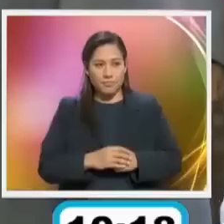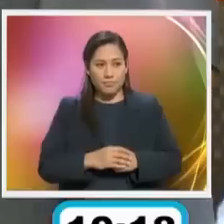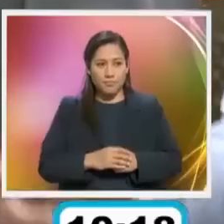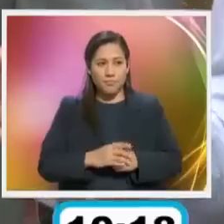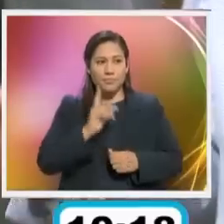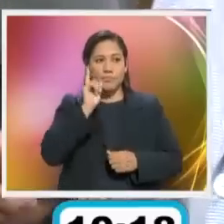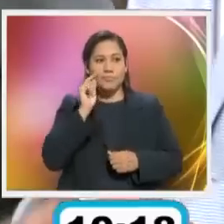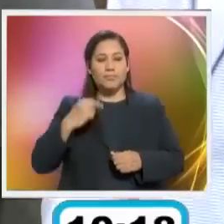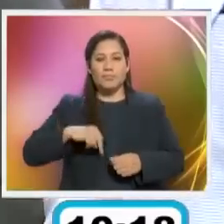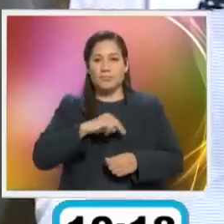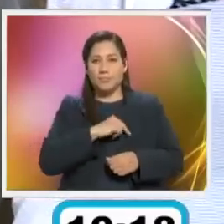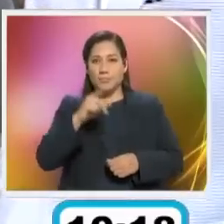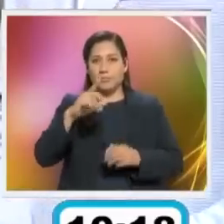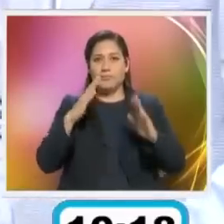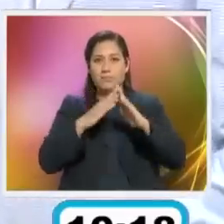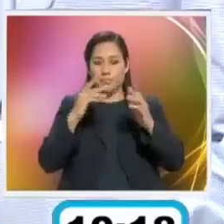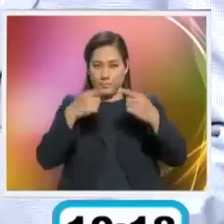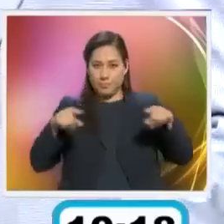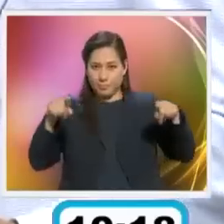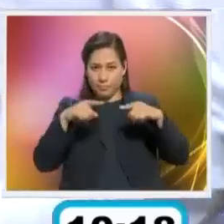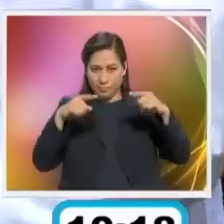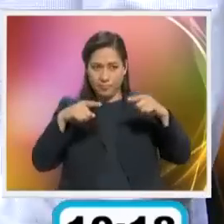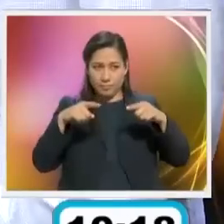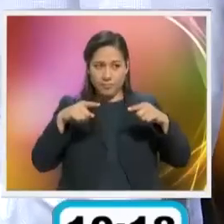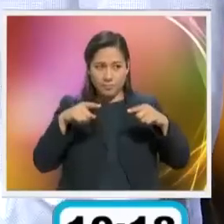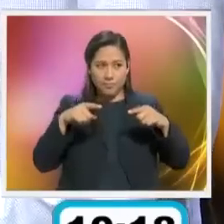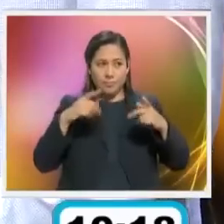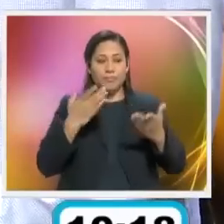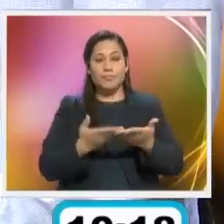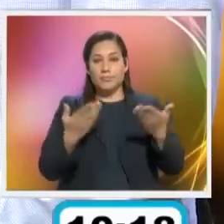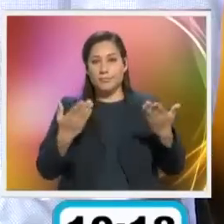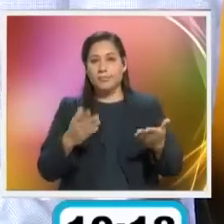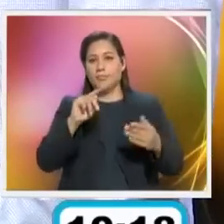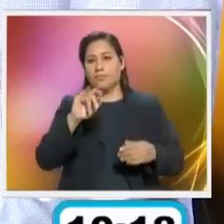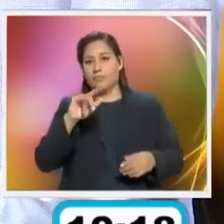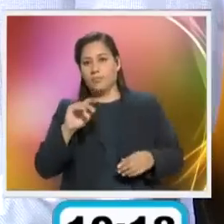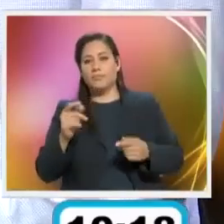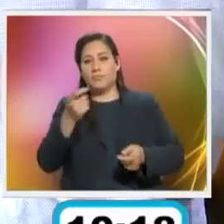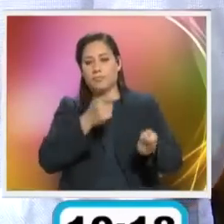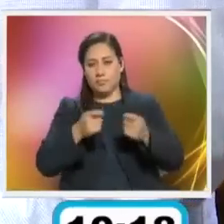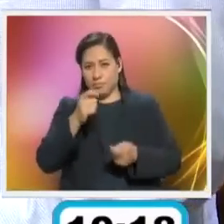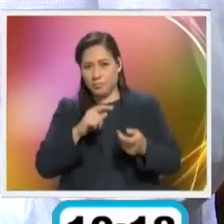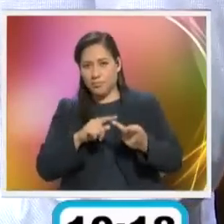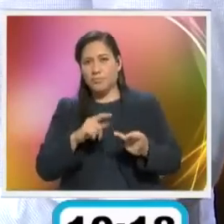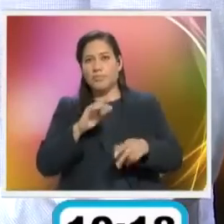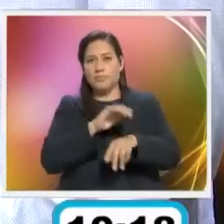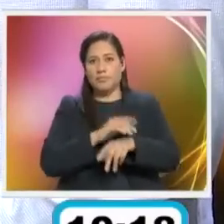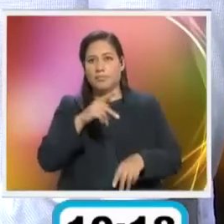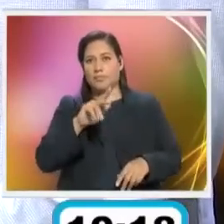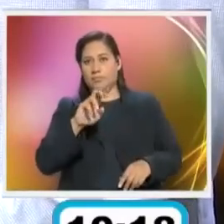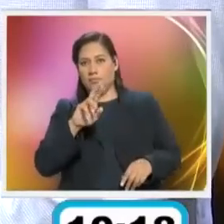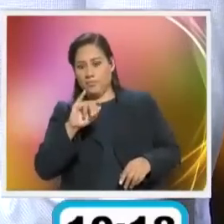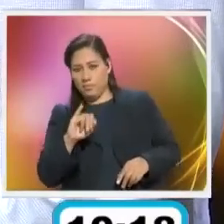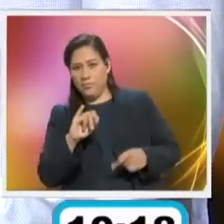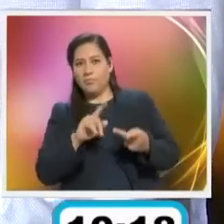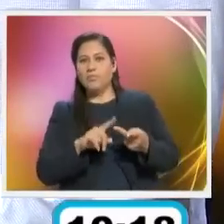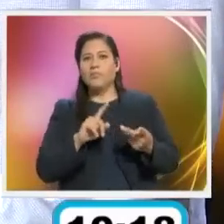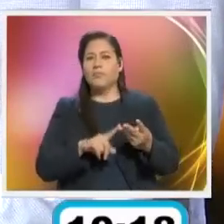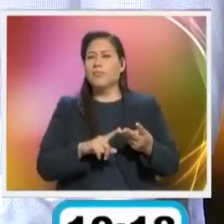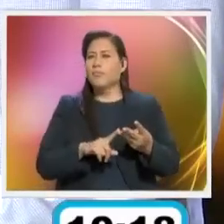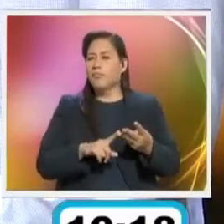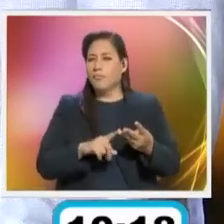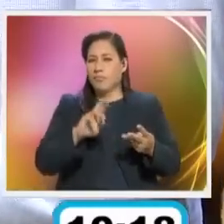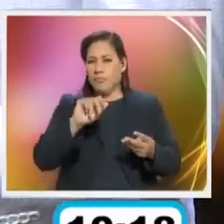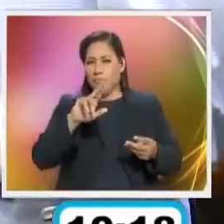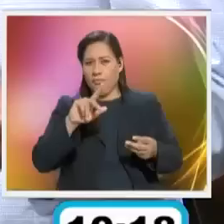a estar en la Casa del Músico, ahí vamos a estar presentándonos los típicos de la salsa, junto con los amigos de los Kerry y